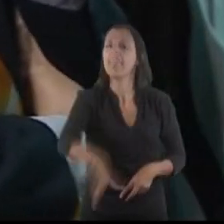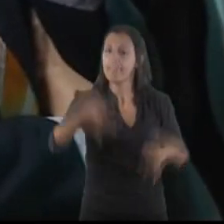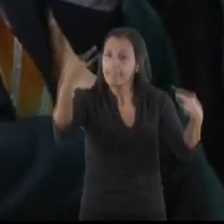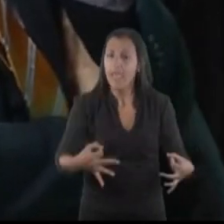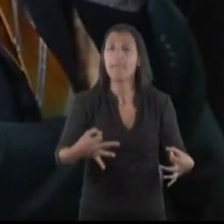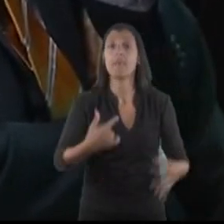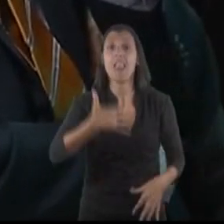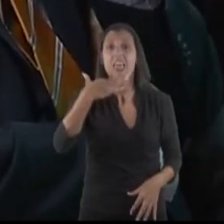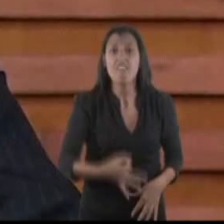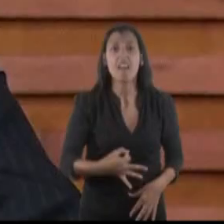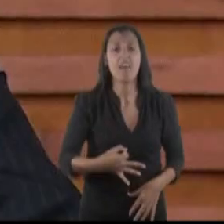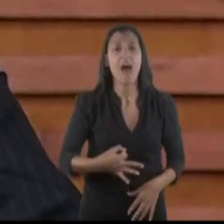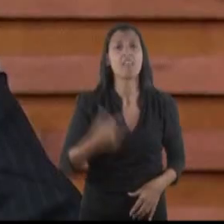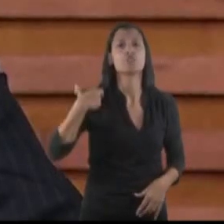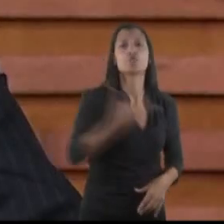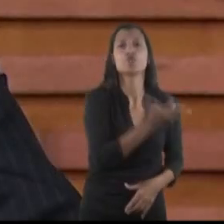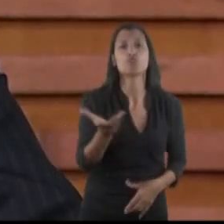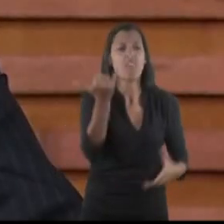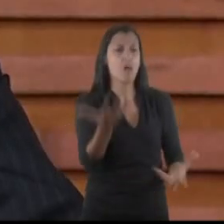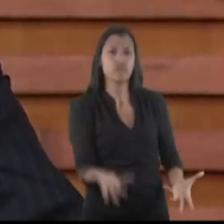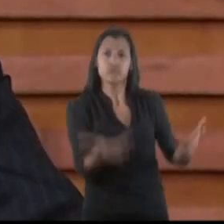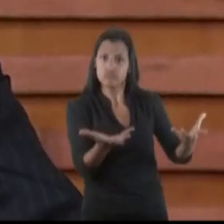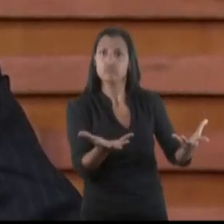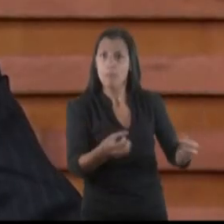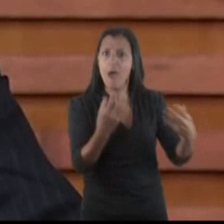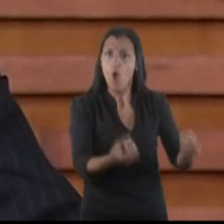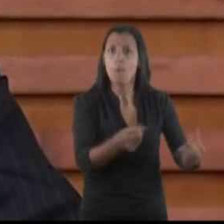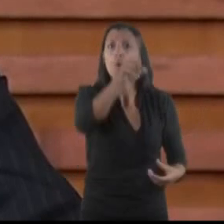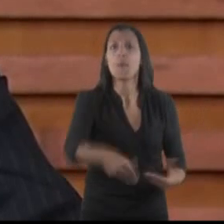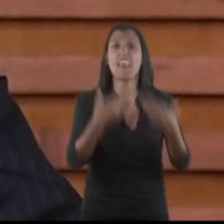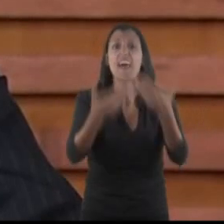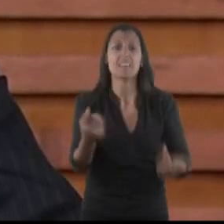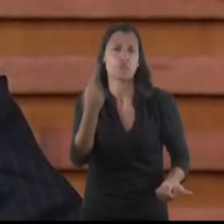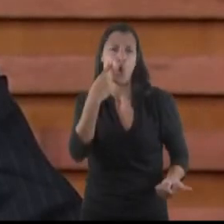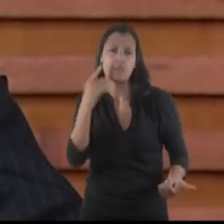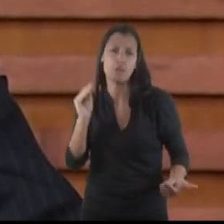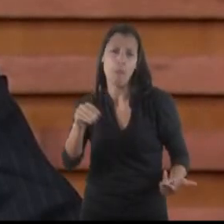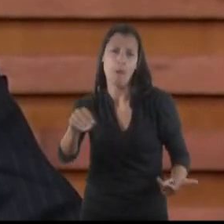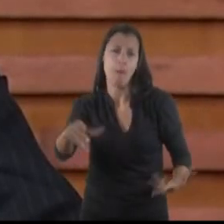la verdadera riqueza de las sociedades está en el conocimiento.